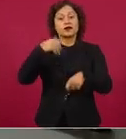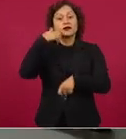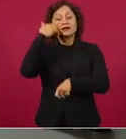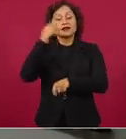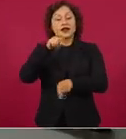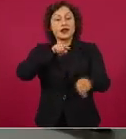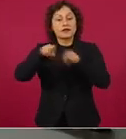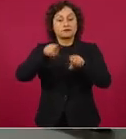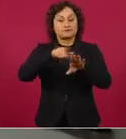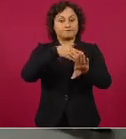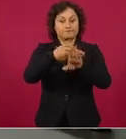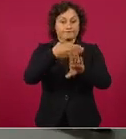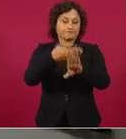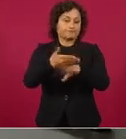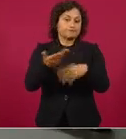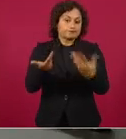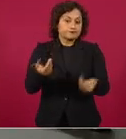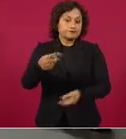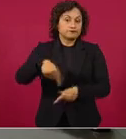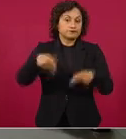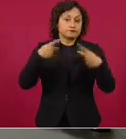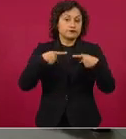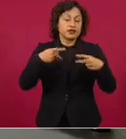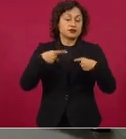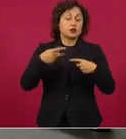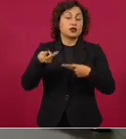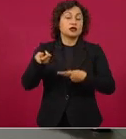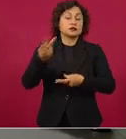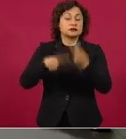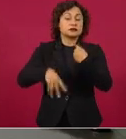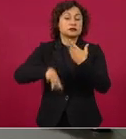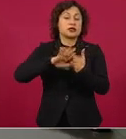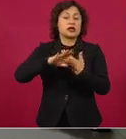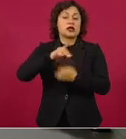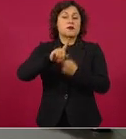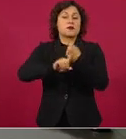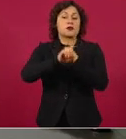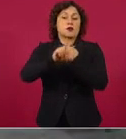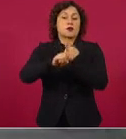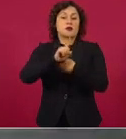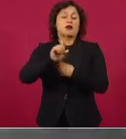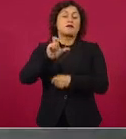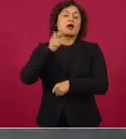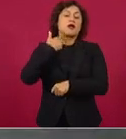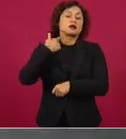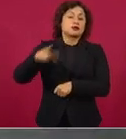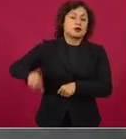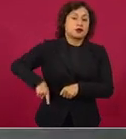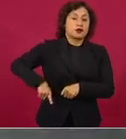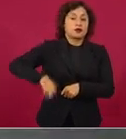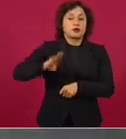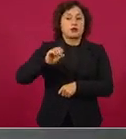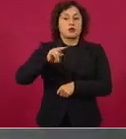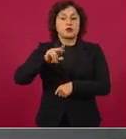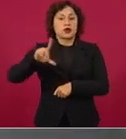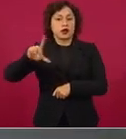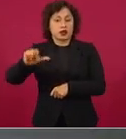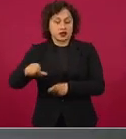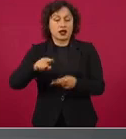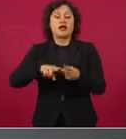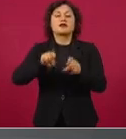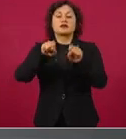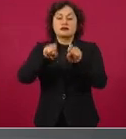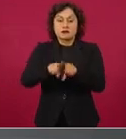la que se lanzó, pues no solamente contra una empresa, contra un exgobernador como Jaime Bonilla, sino también con un proyecto que es el que